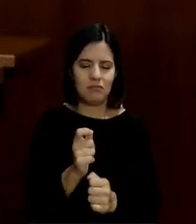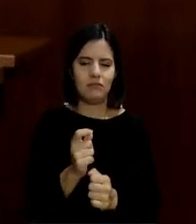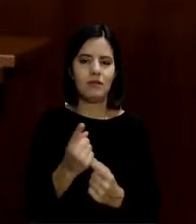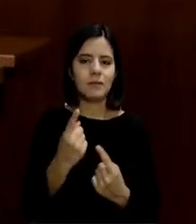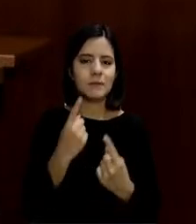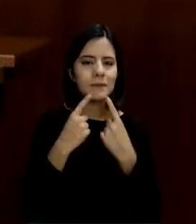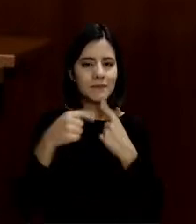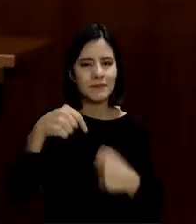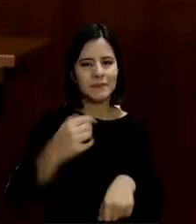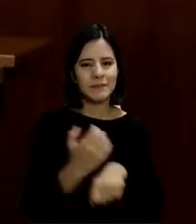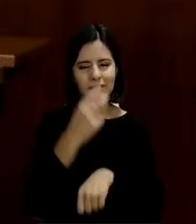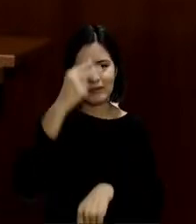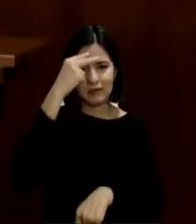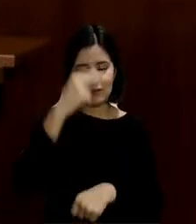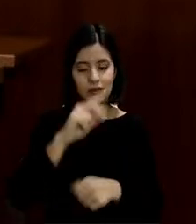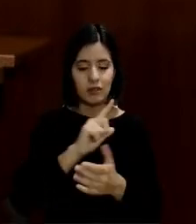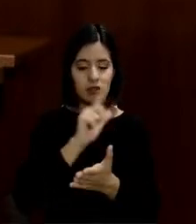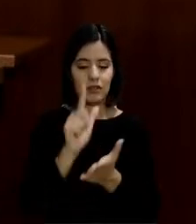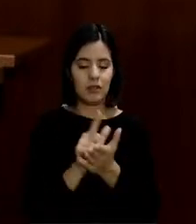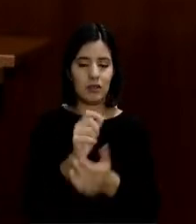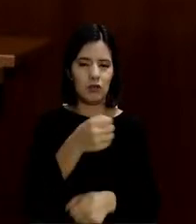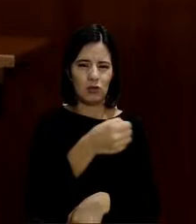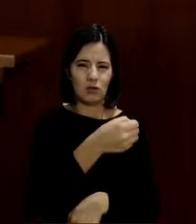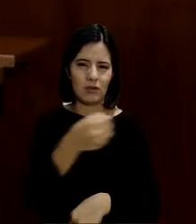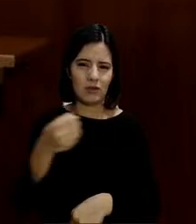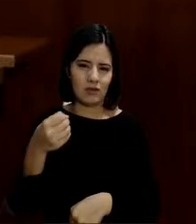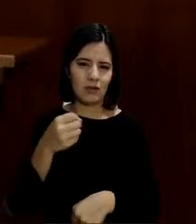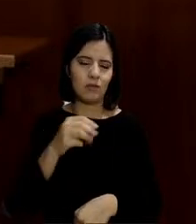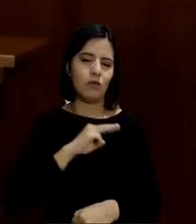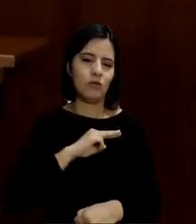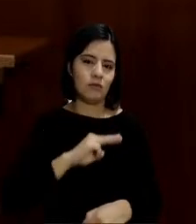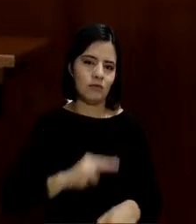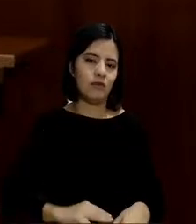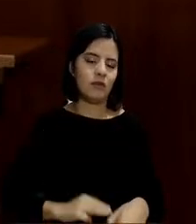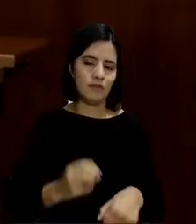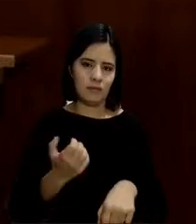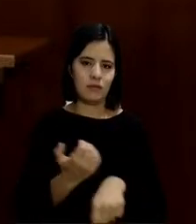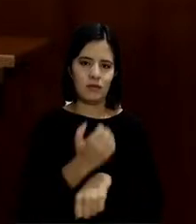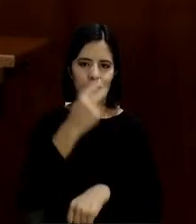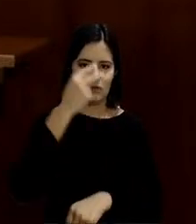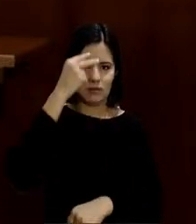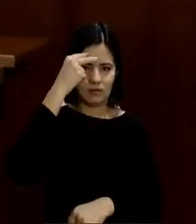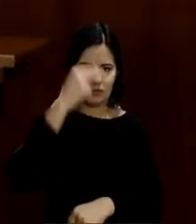de México y la Ley Orgánica Municipal del Estado de México,